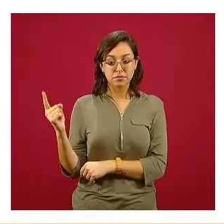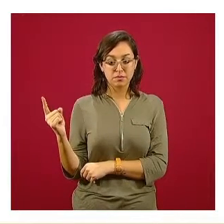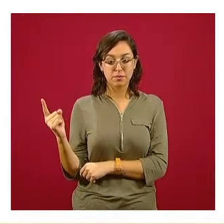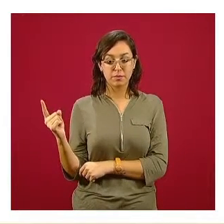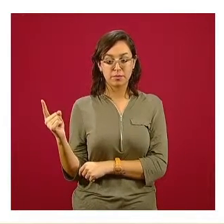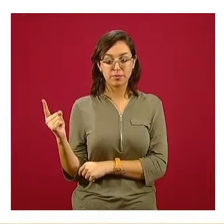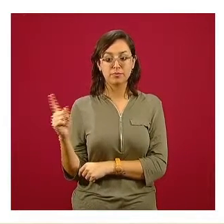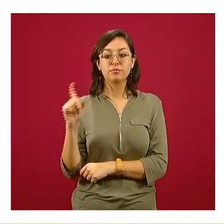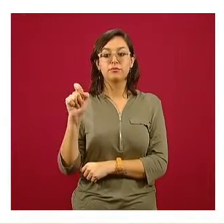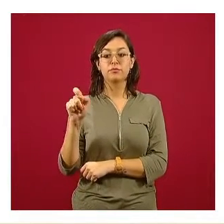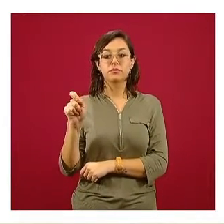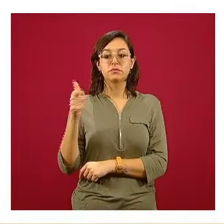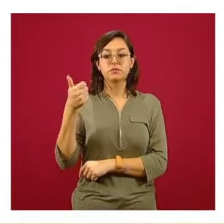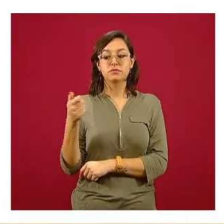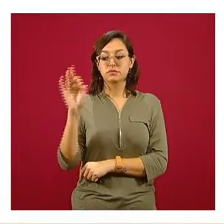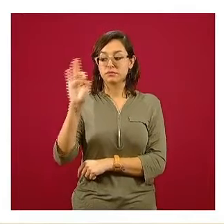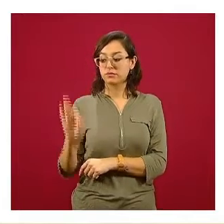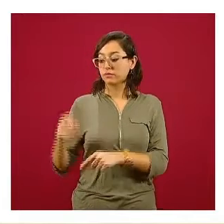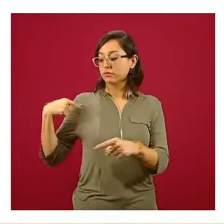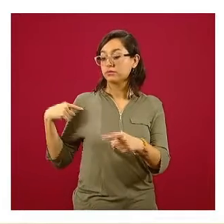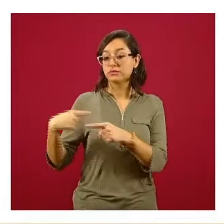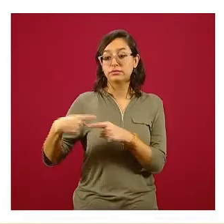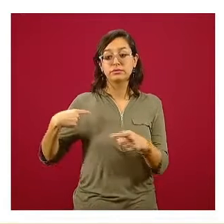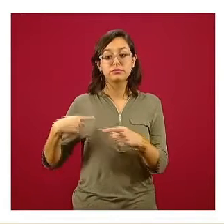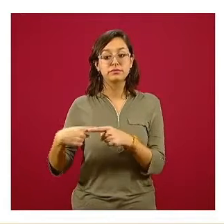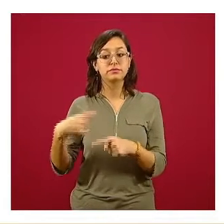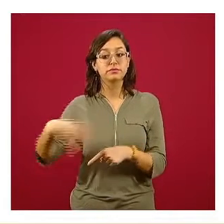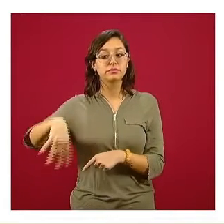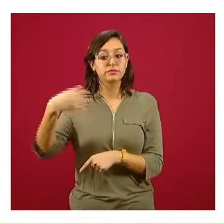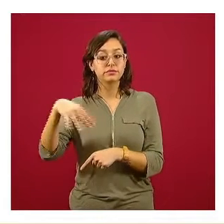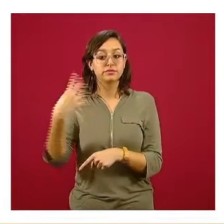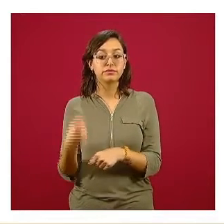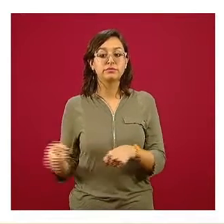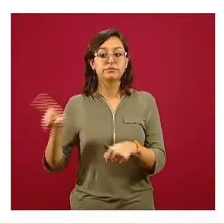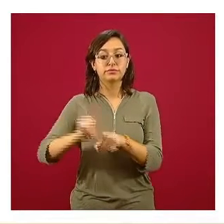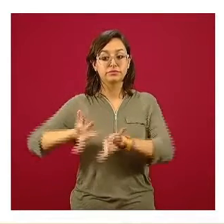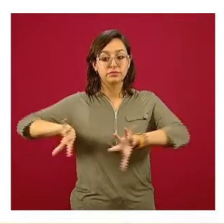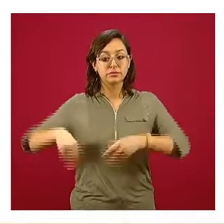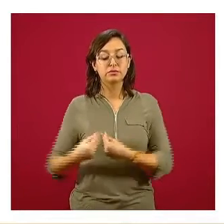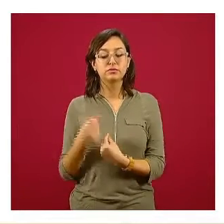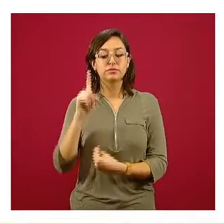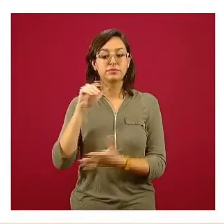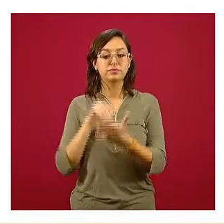últimos 15 días, de los últimos 14 o 15 días, y representan